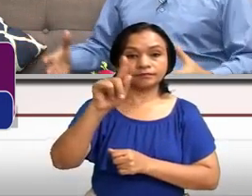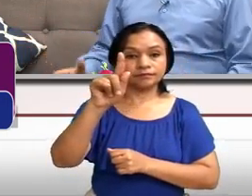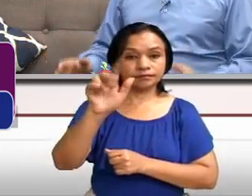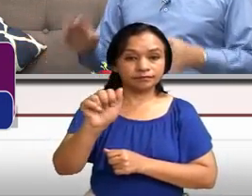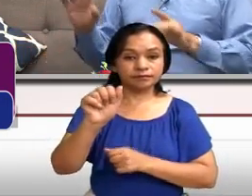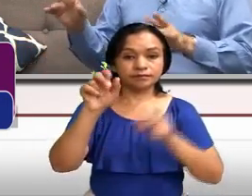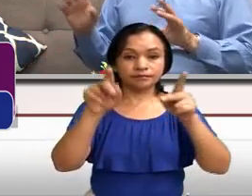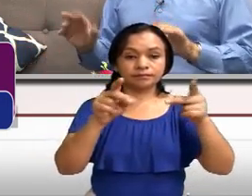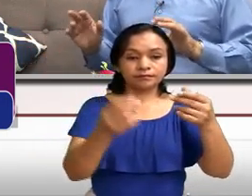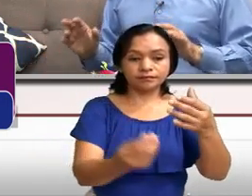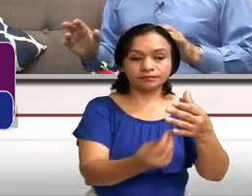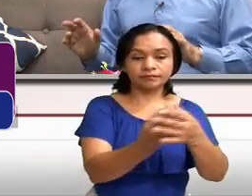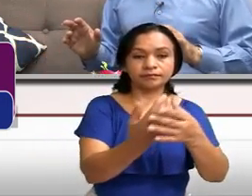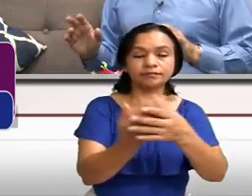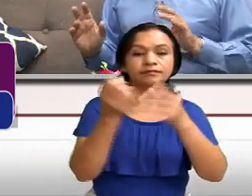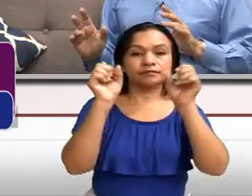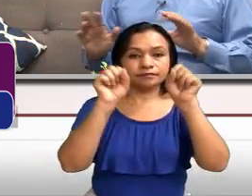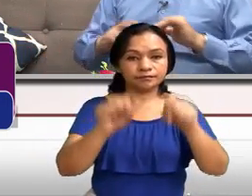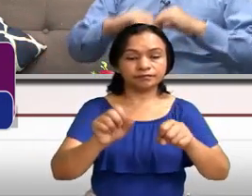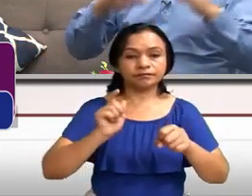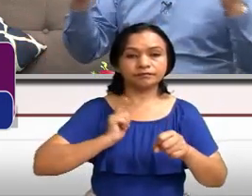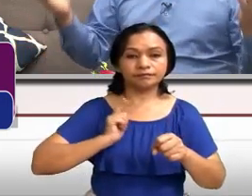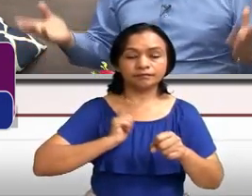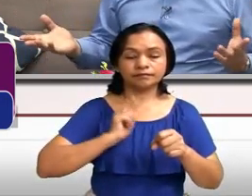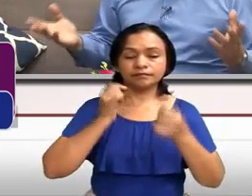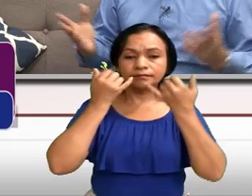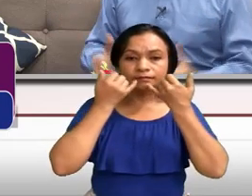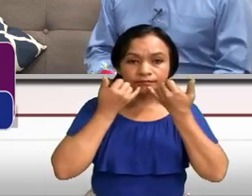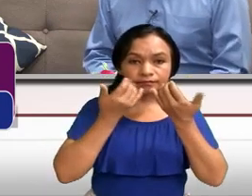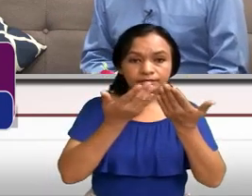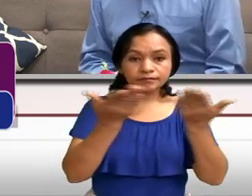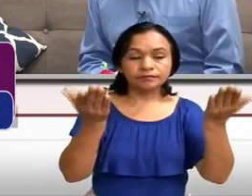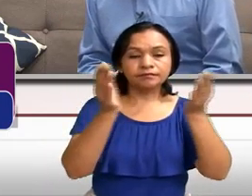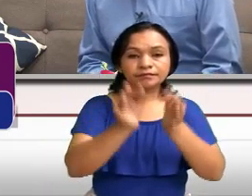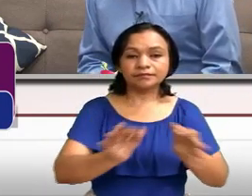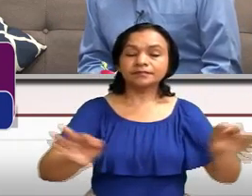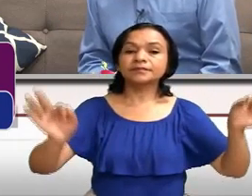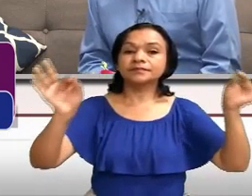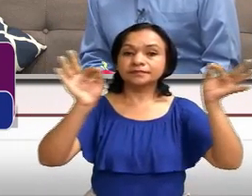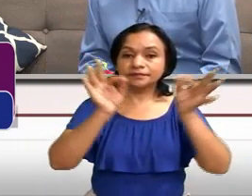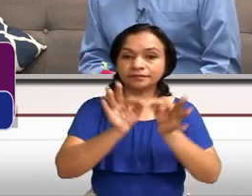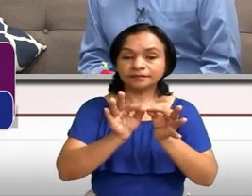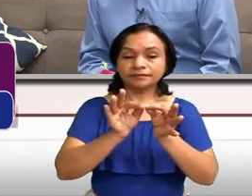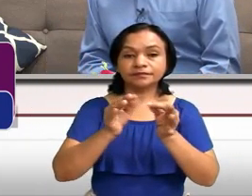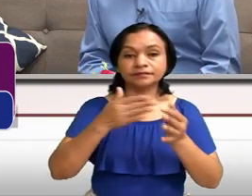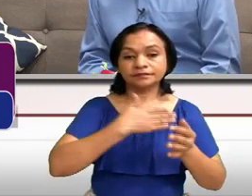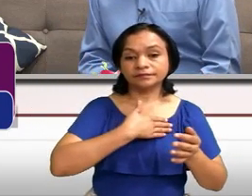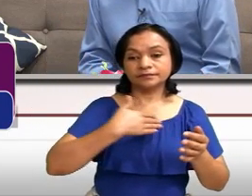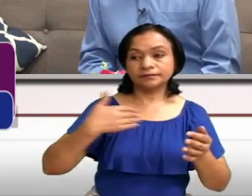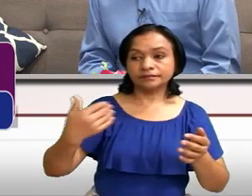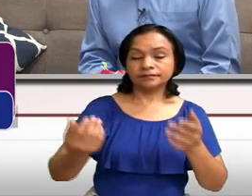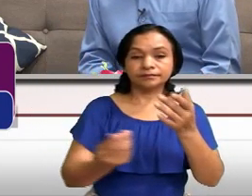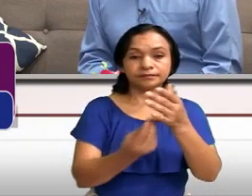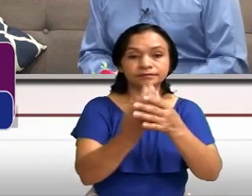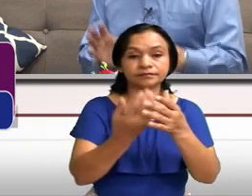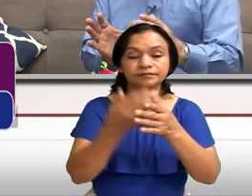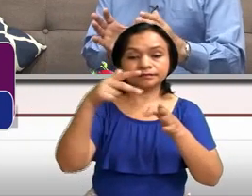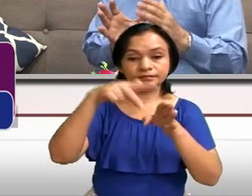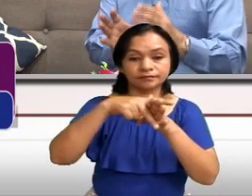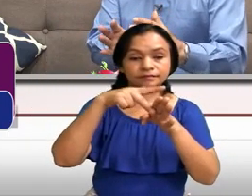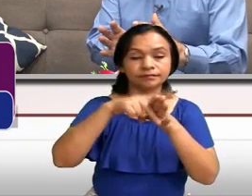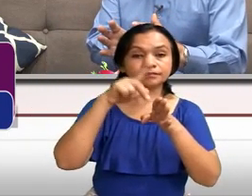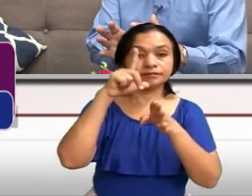los productores puedan tener acceso hoy a toda esa información que es tan importante para mejorar la productividad en el campo. Eso